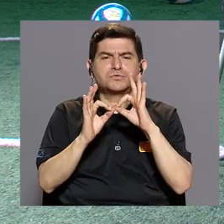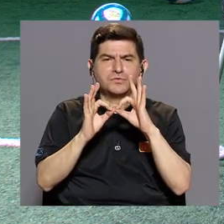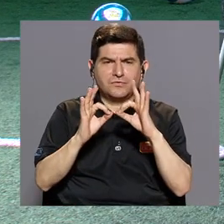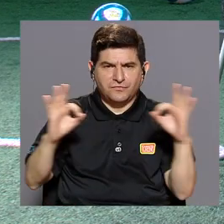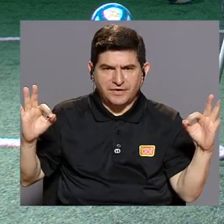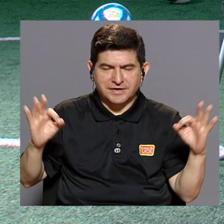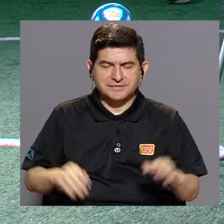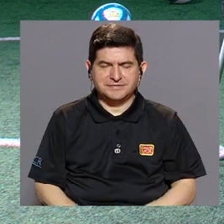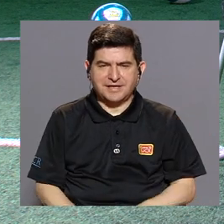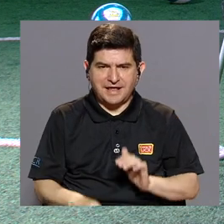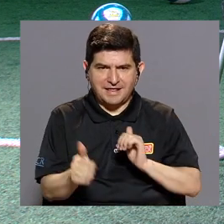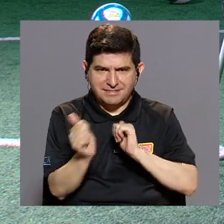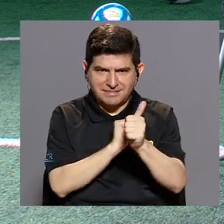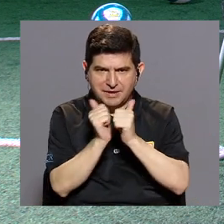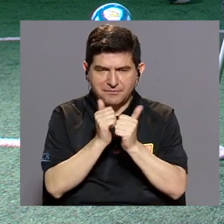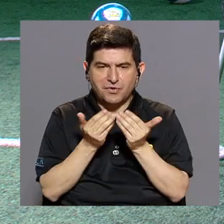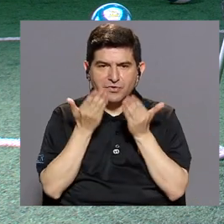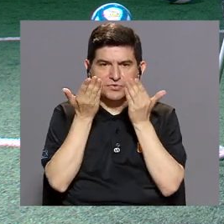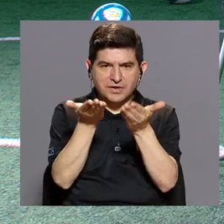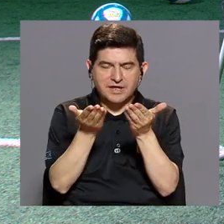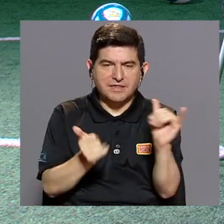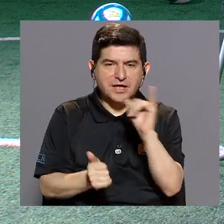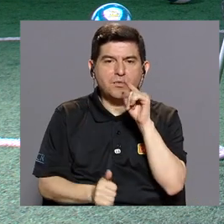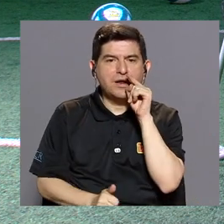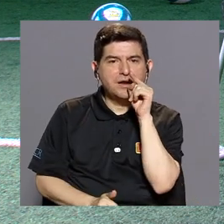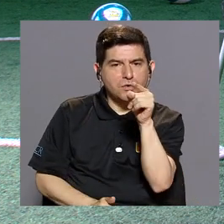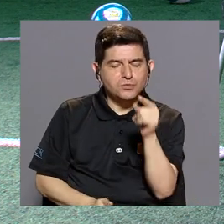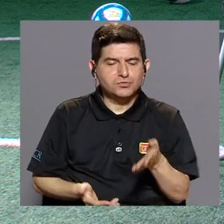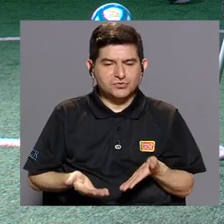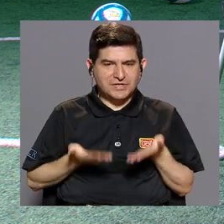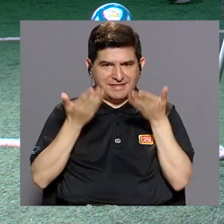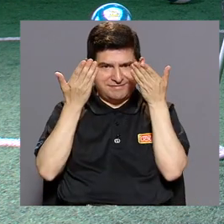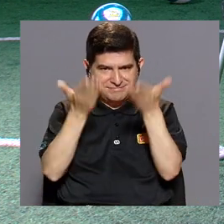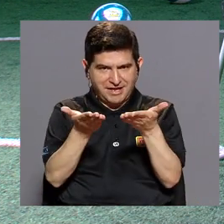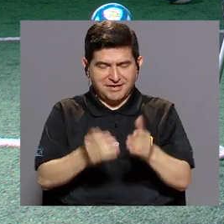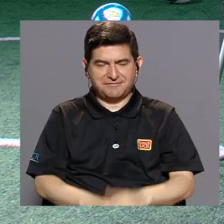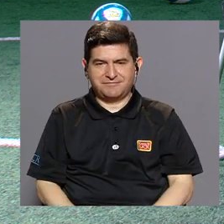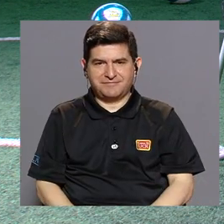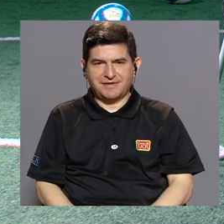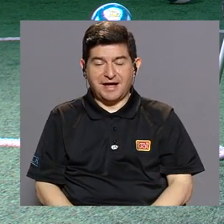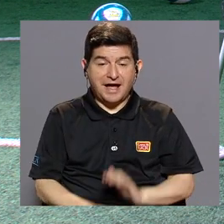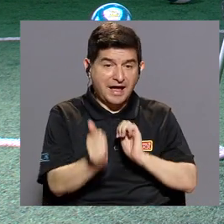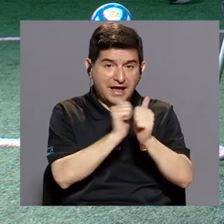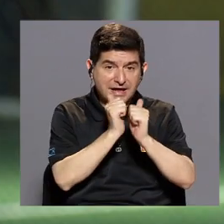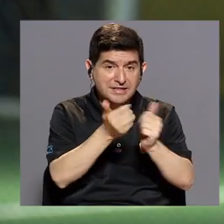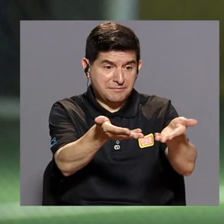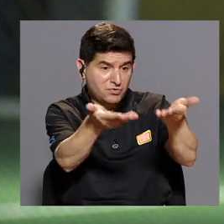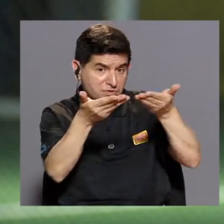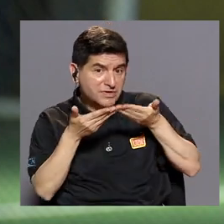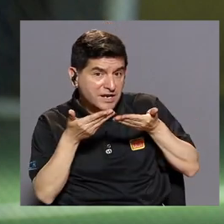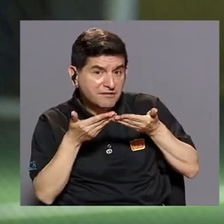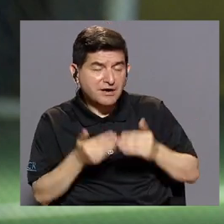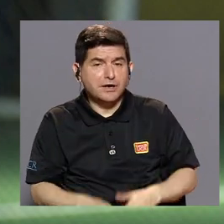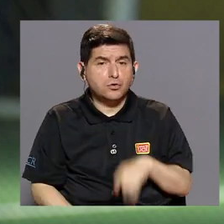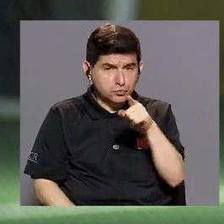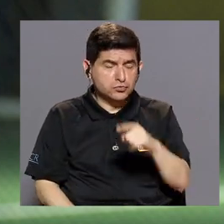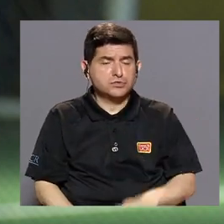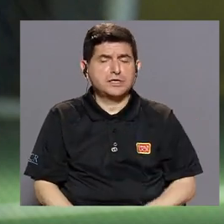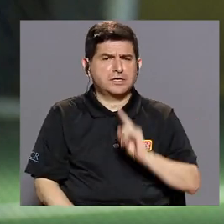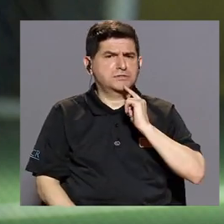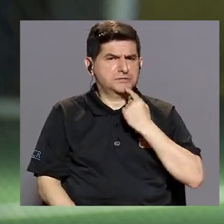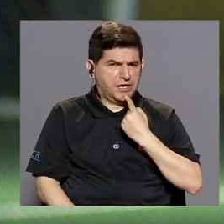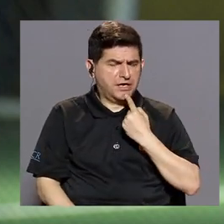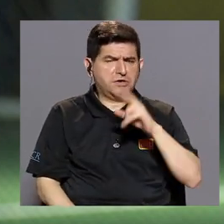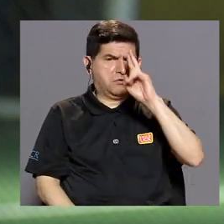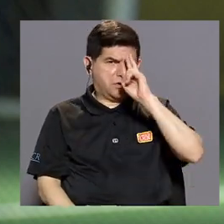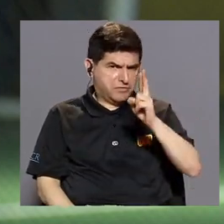frase, el deporte te da lo que vos le des. Usted lo que le da al deporte, la seriedad que le dé, el respaldo, el respeto,